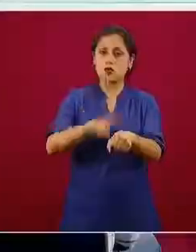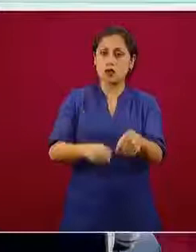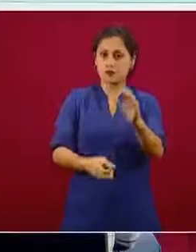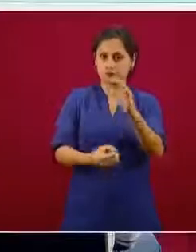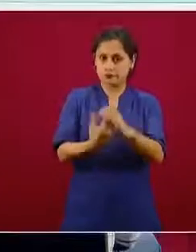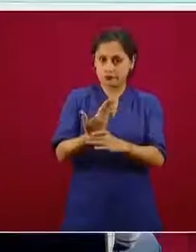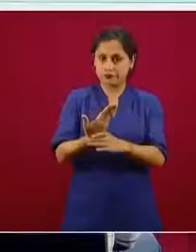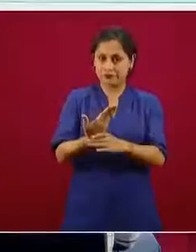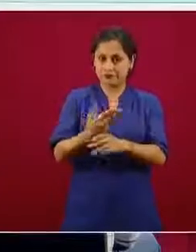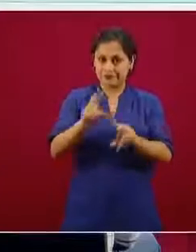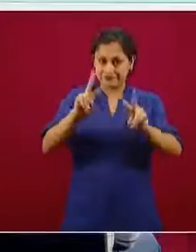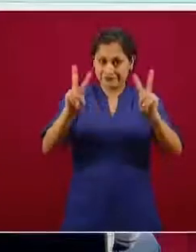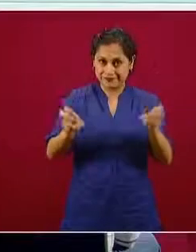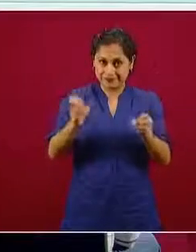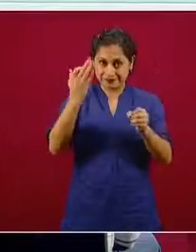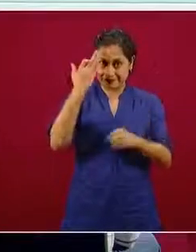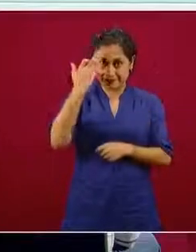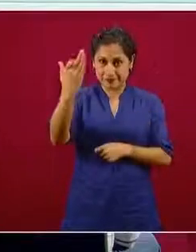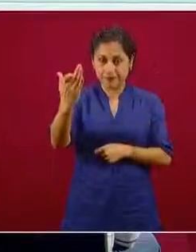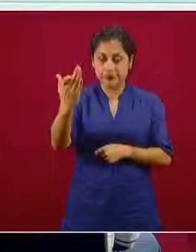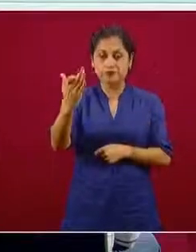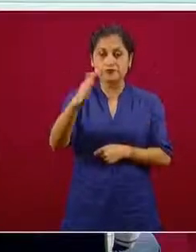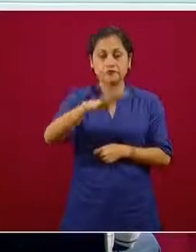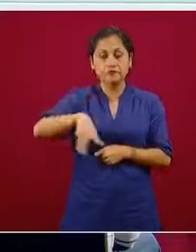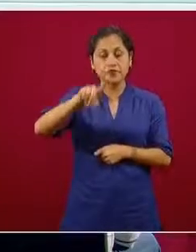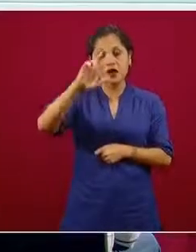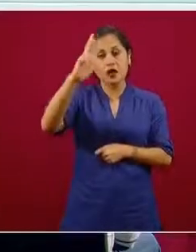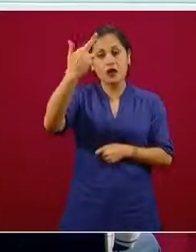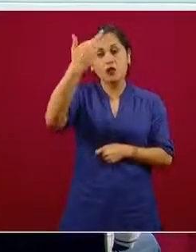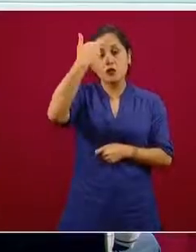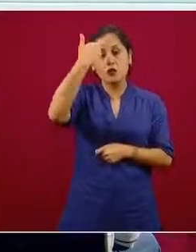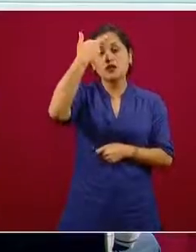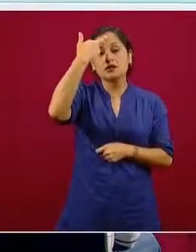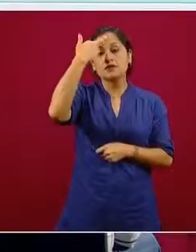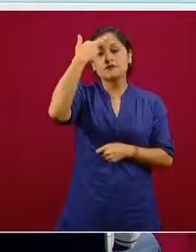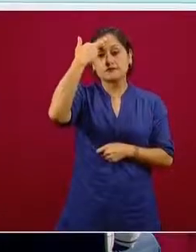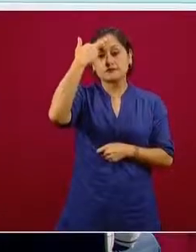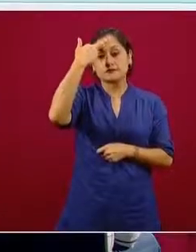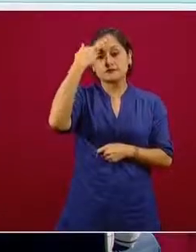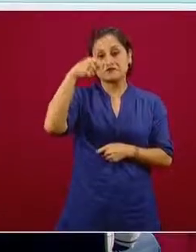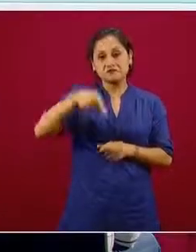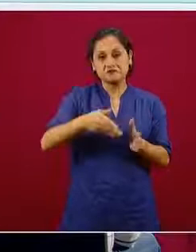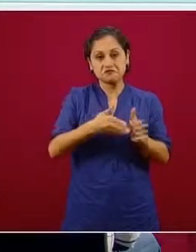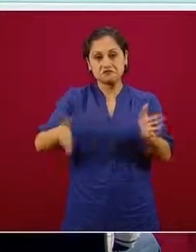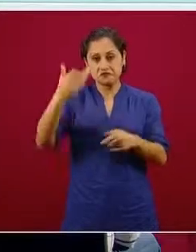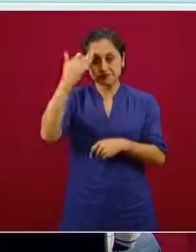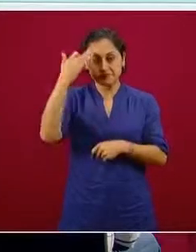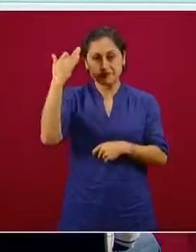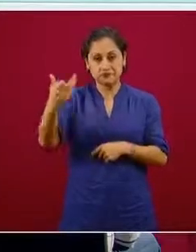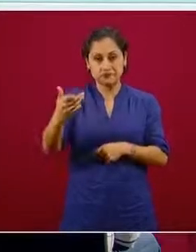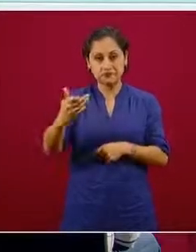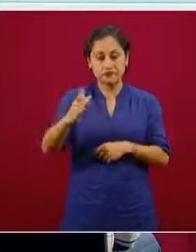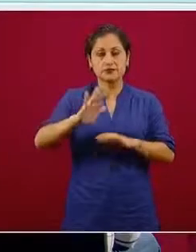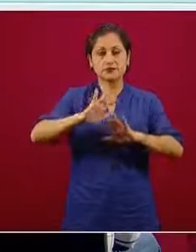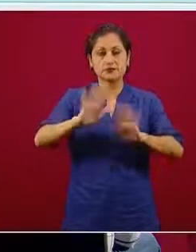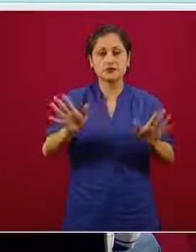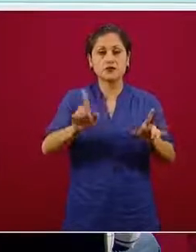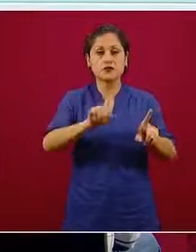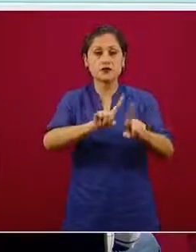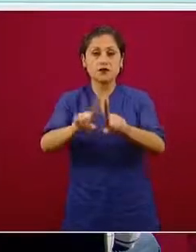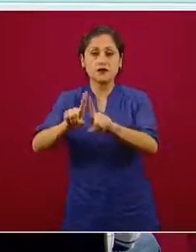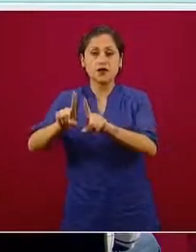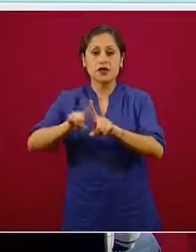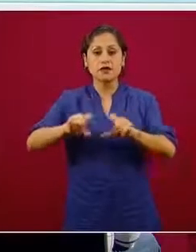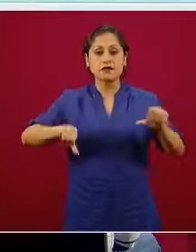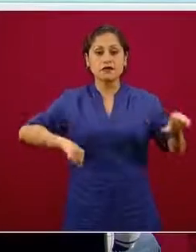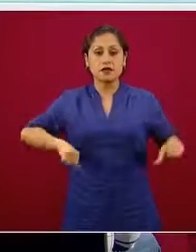recordemos lo que marca el ritmo de las acciones, sobre todo la apertura o el cierre de las actividades